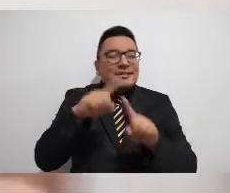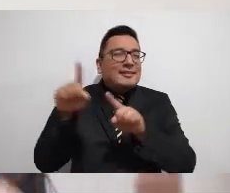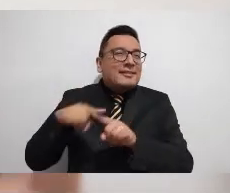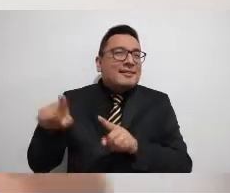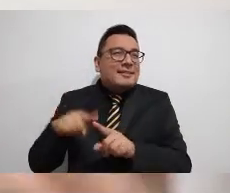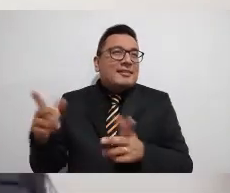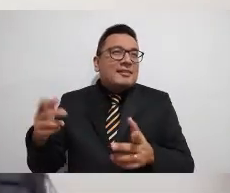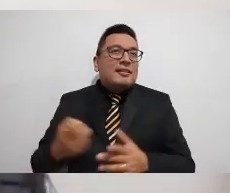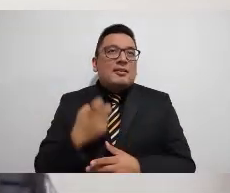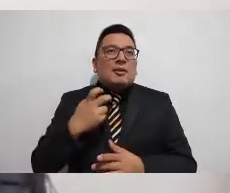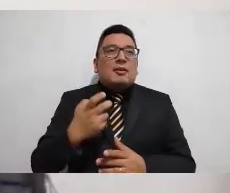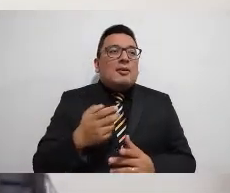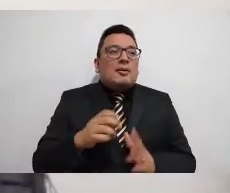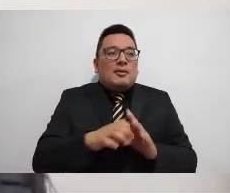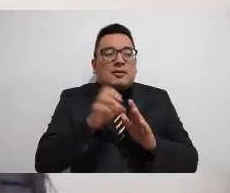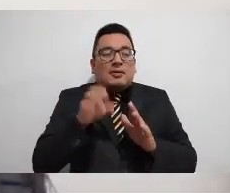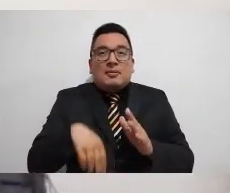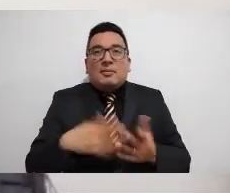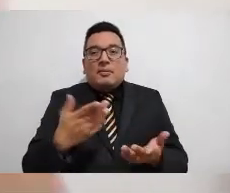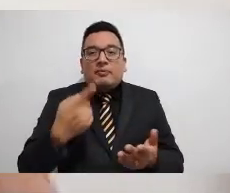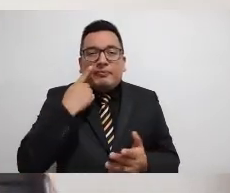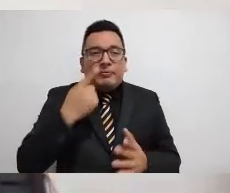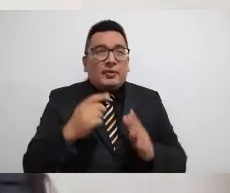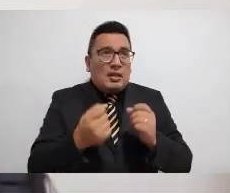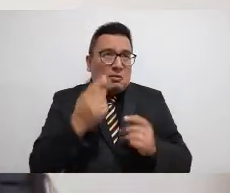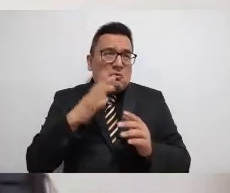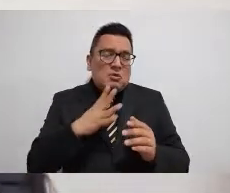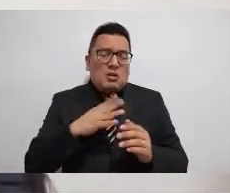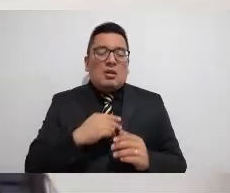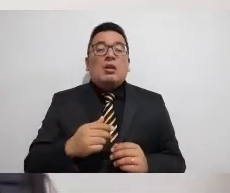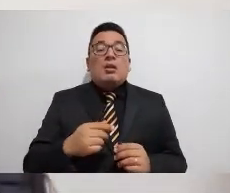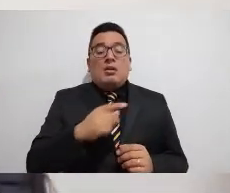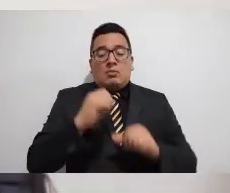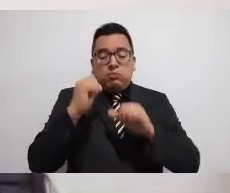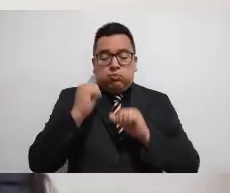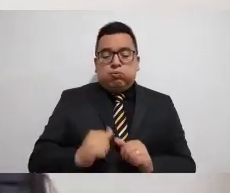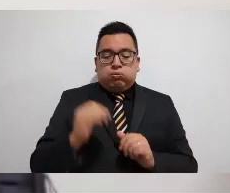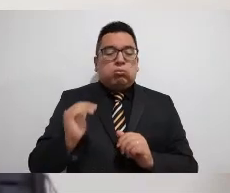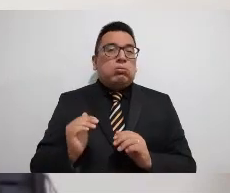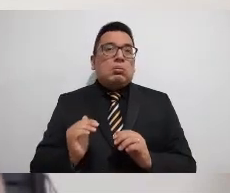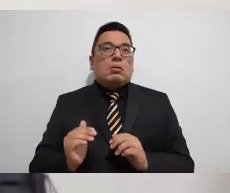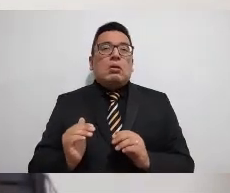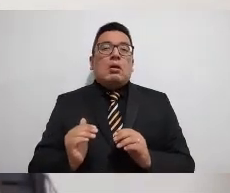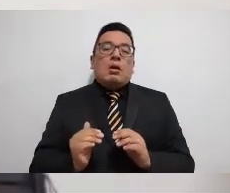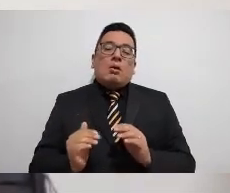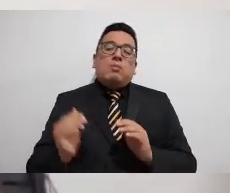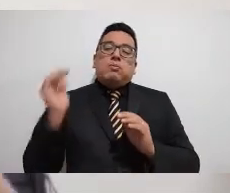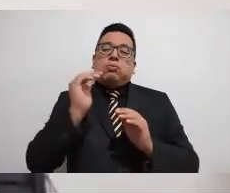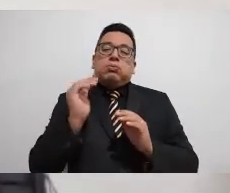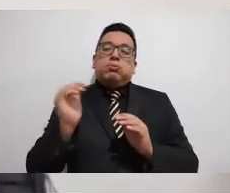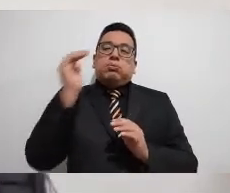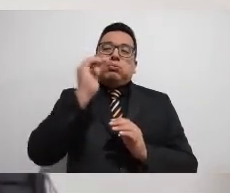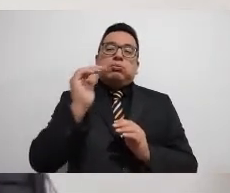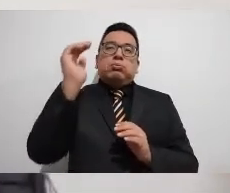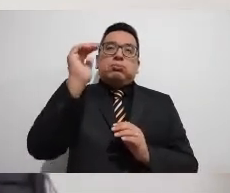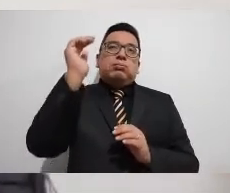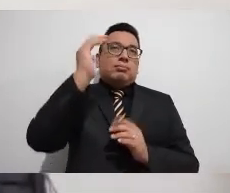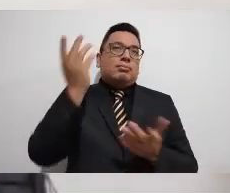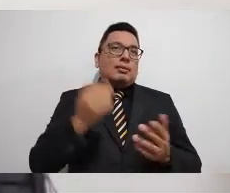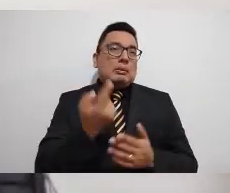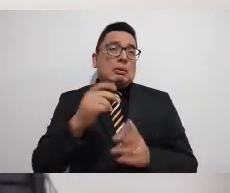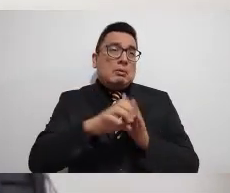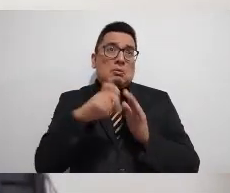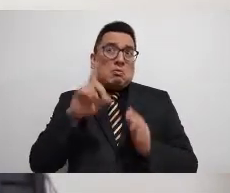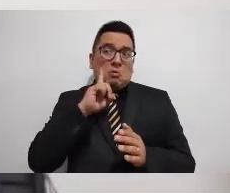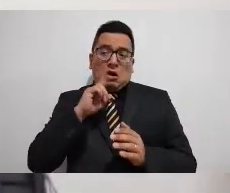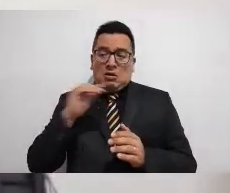algunos tiene que ver con el escalafón, ¿no? Es decir, que pues vas escalando y entonces, pues las mujeres que no ejercen estos cargos, pues es